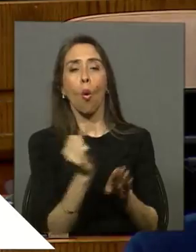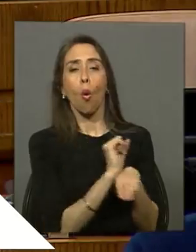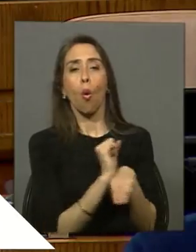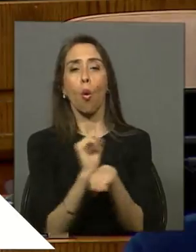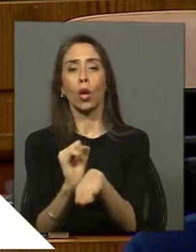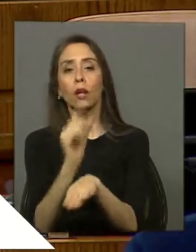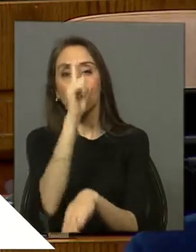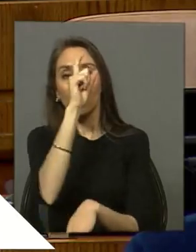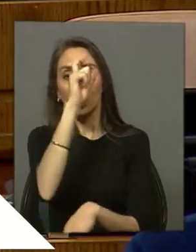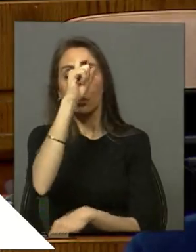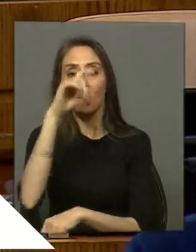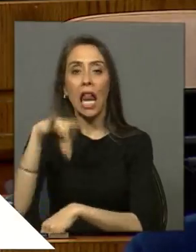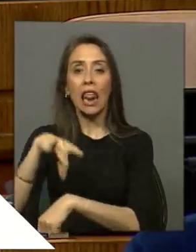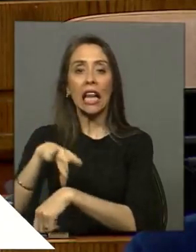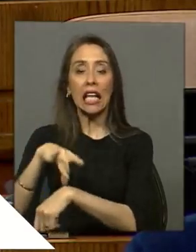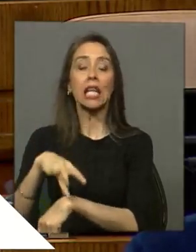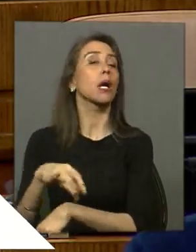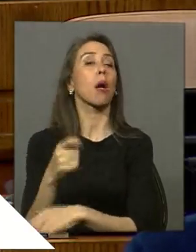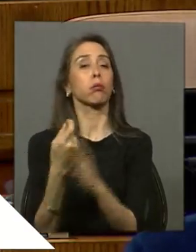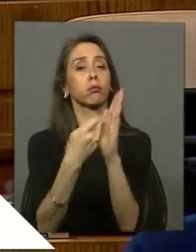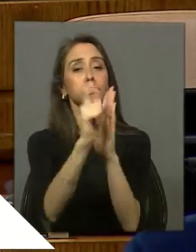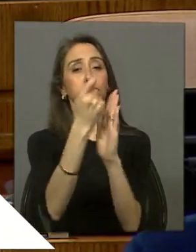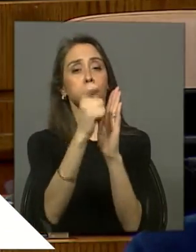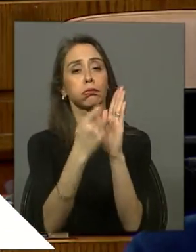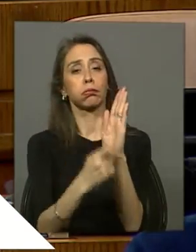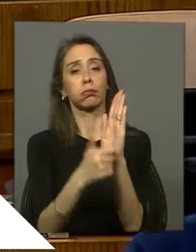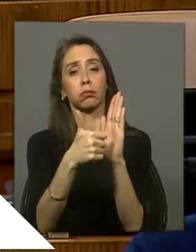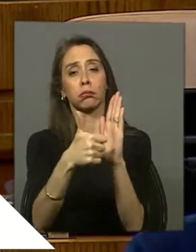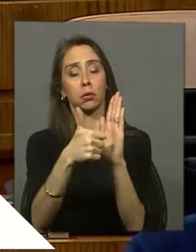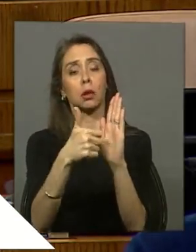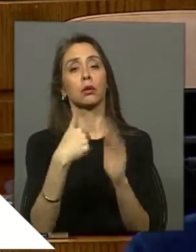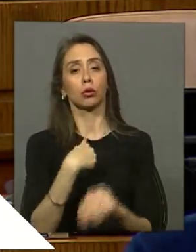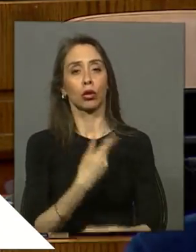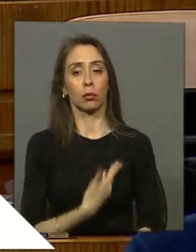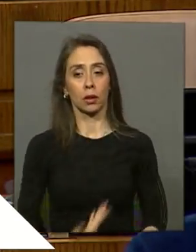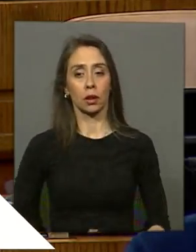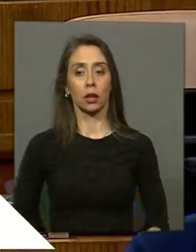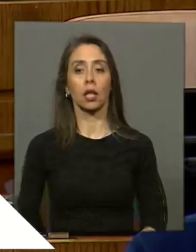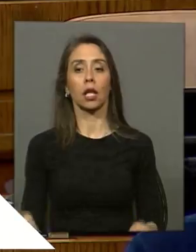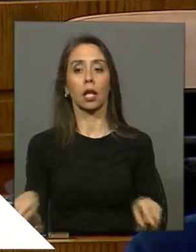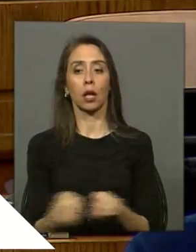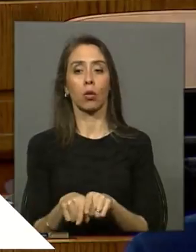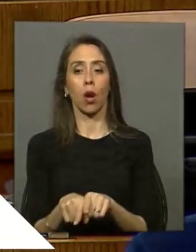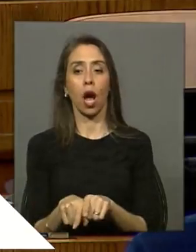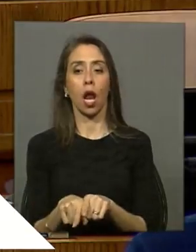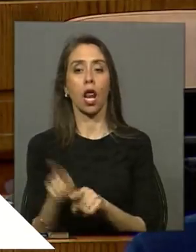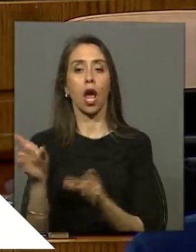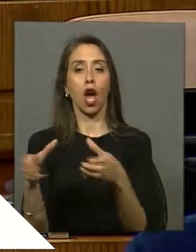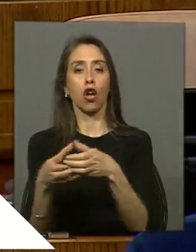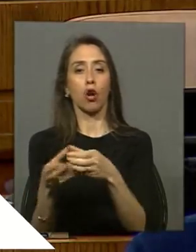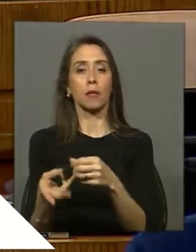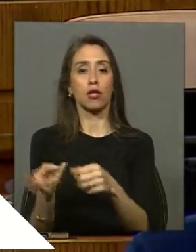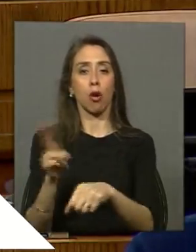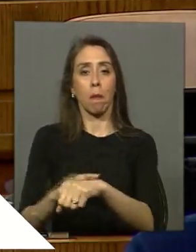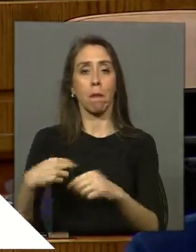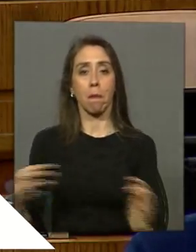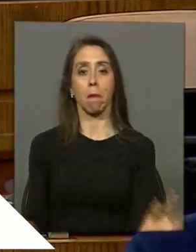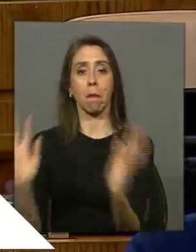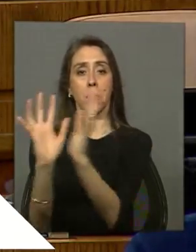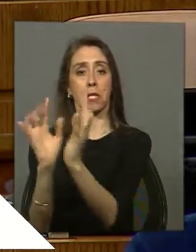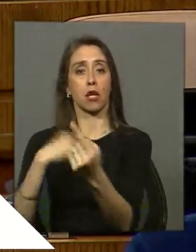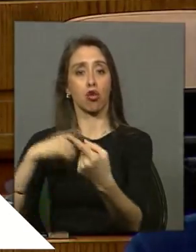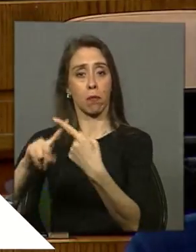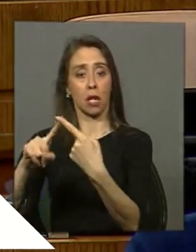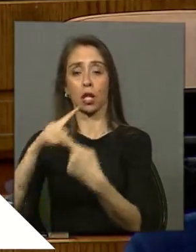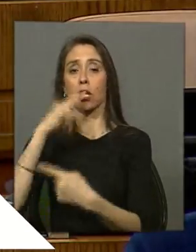y clínicas y por lo tanto me parece que va a la dirección correcta y yo por lo menos presidente anuncio al igual que en la comisión mixta mi voto favorable gracias